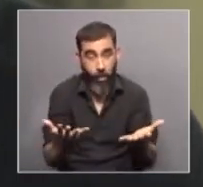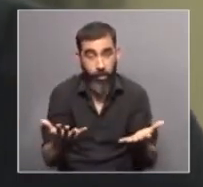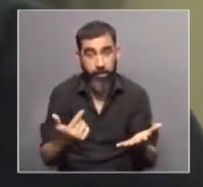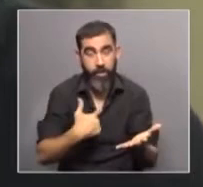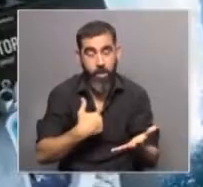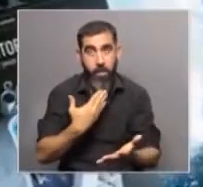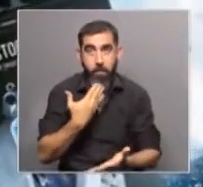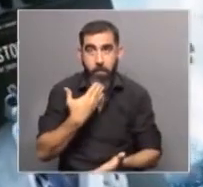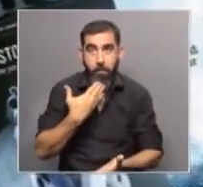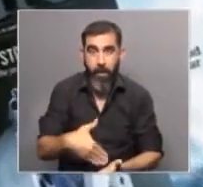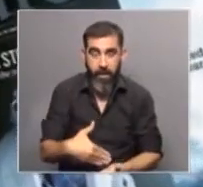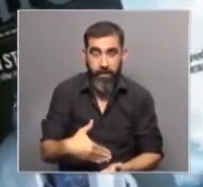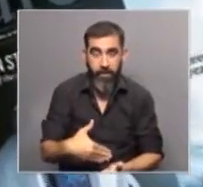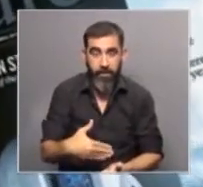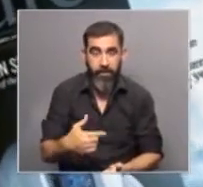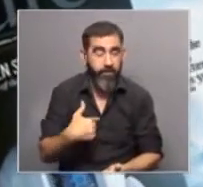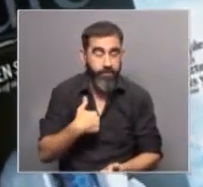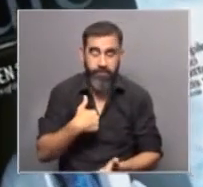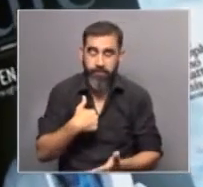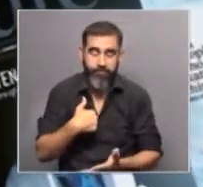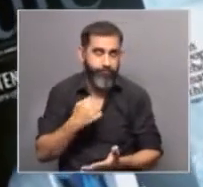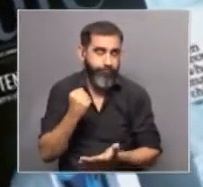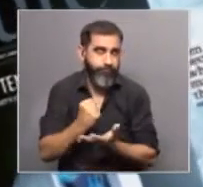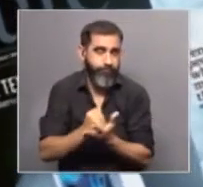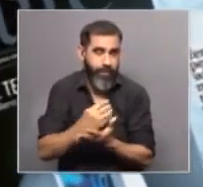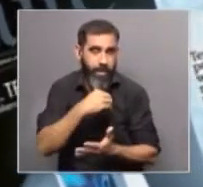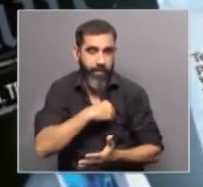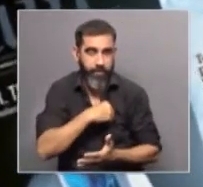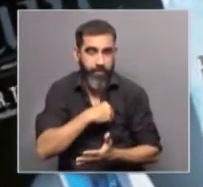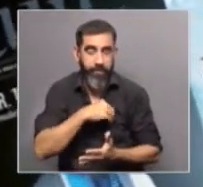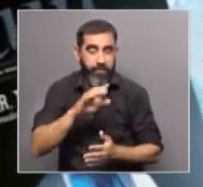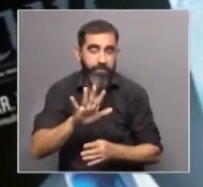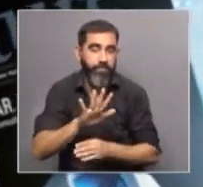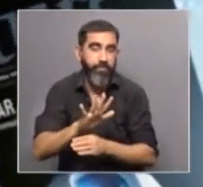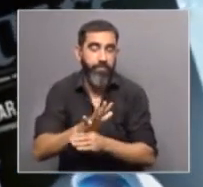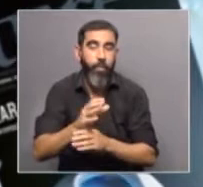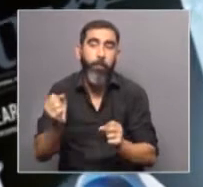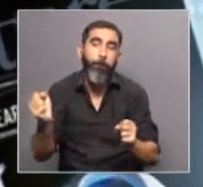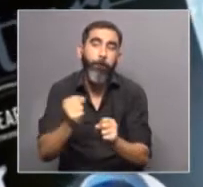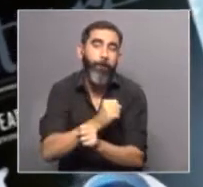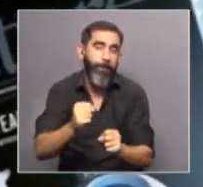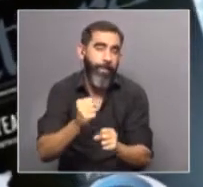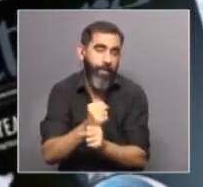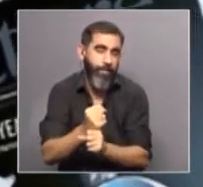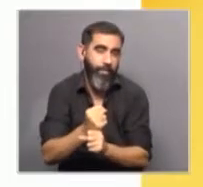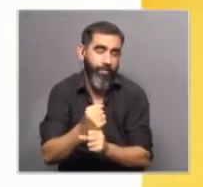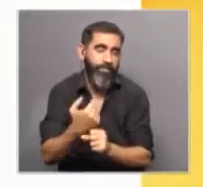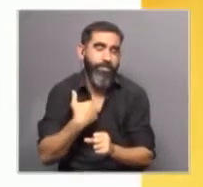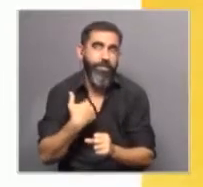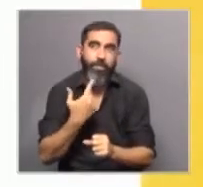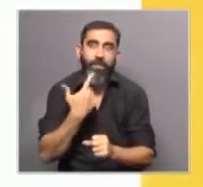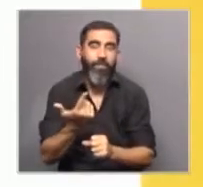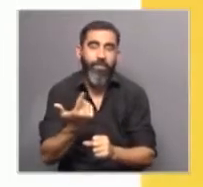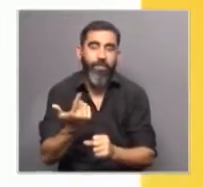me impresiona, es algo que me voy a llevar conmigo, es ese rédito que no busca